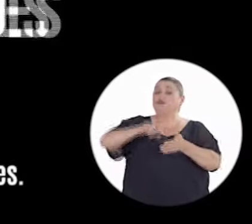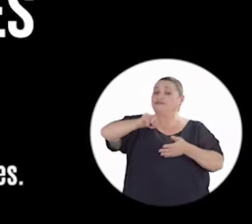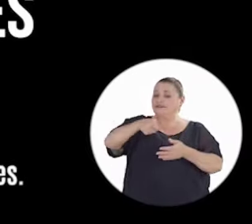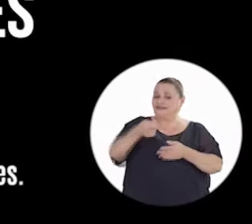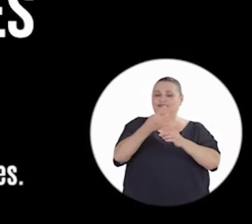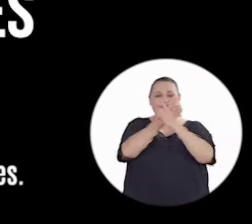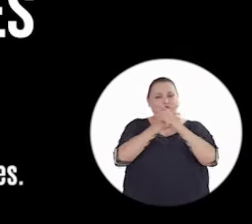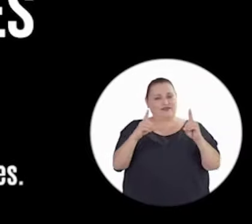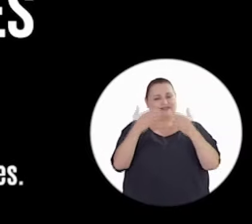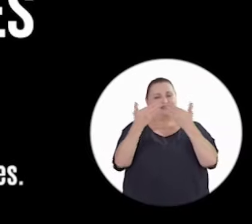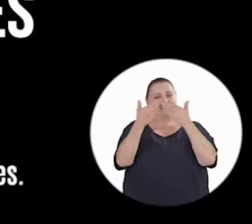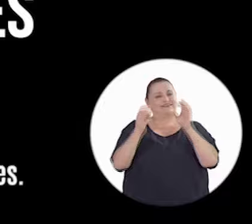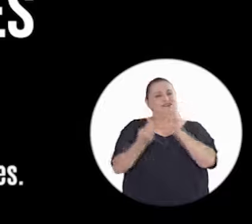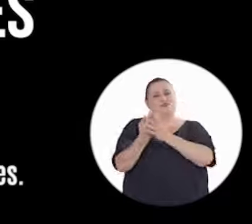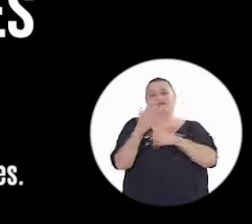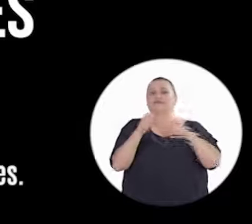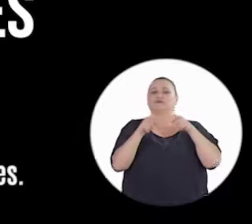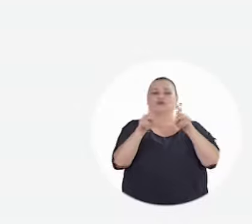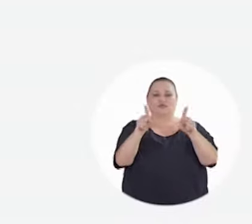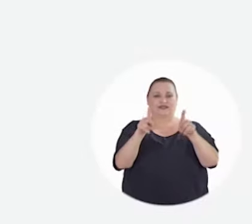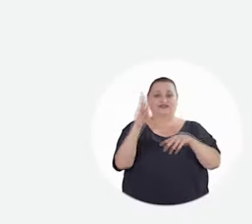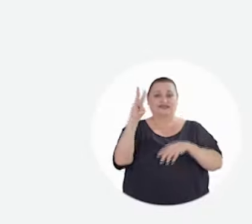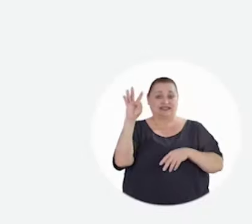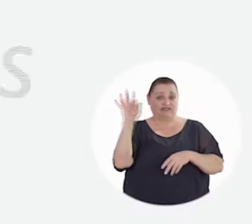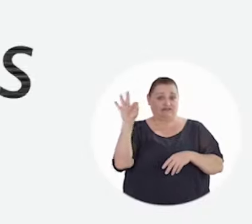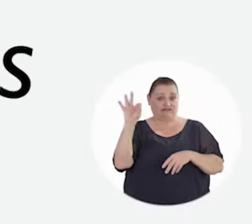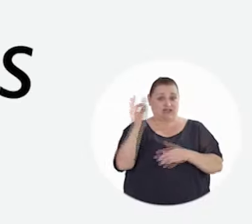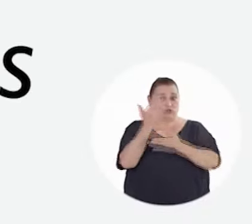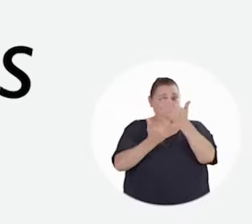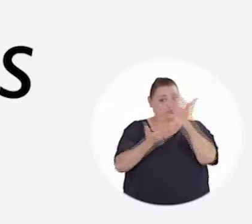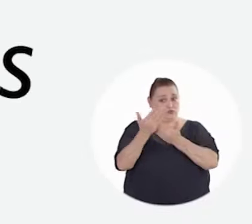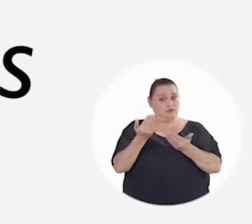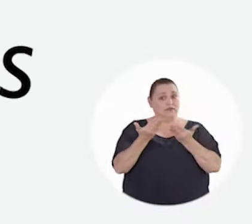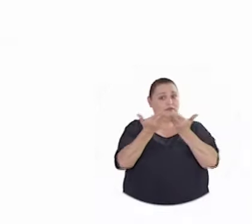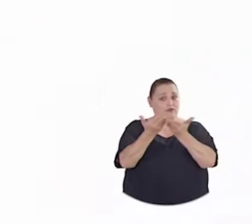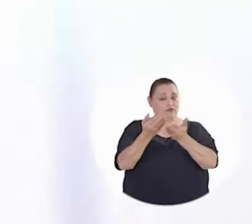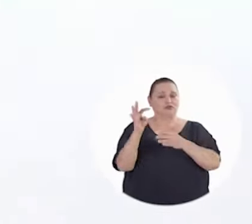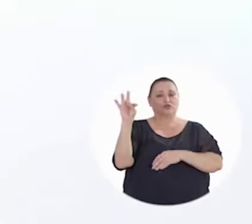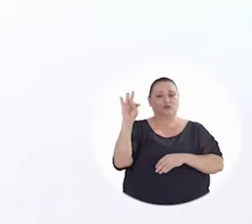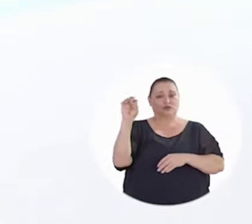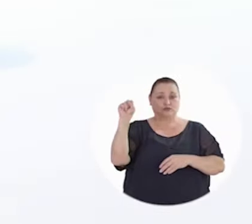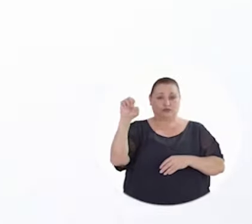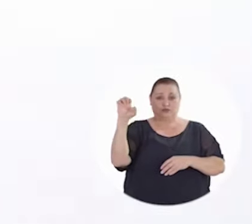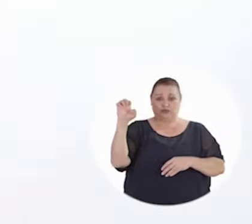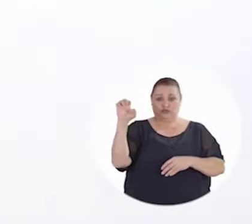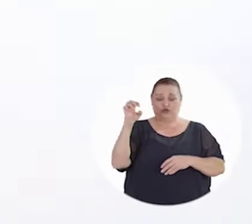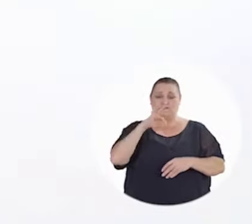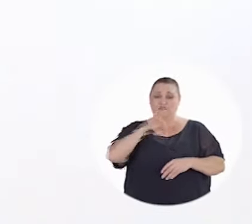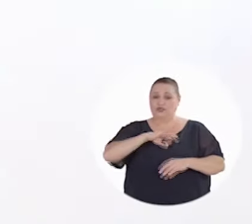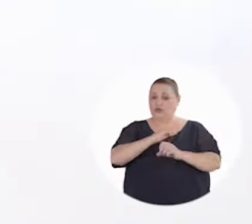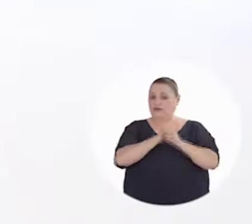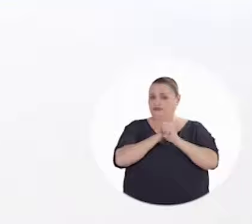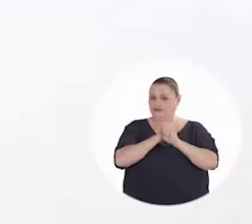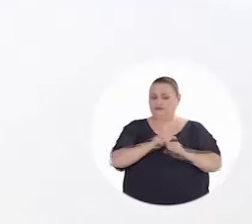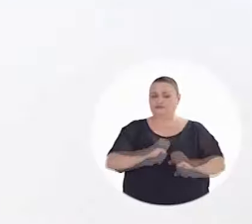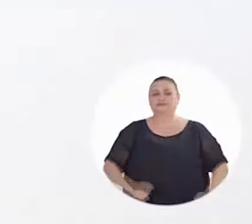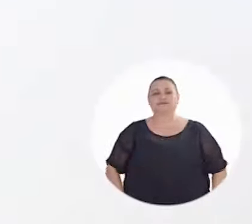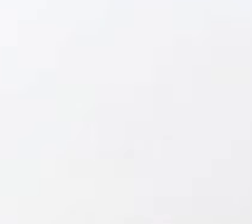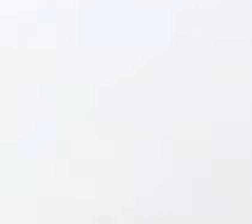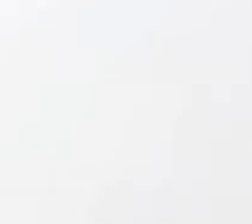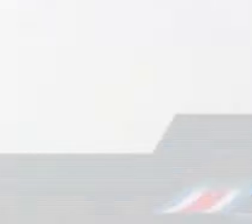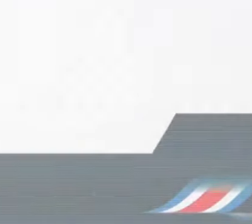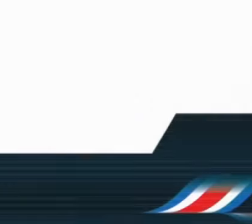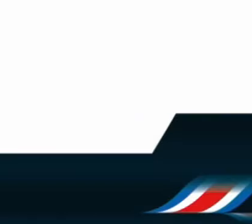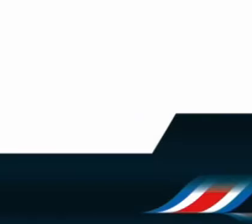llave democrática para abrir nuevas oportunidades. Este 6 de febrero estará en sus manos. El Tribunal Supremo de Elecciones se lo